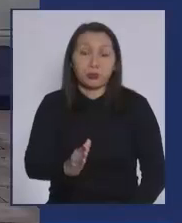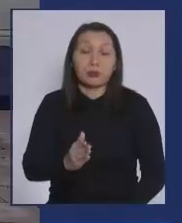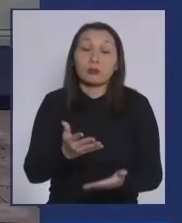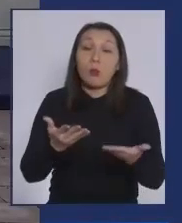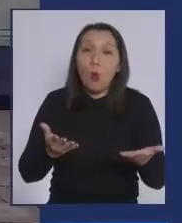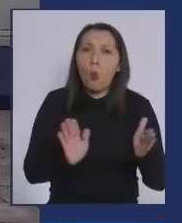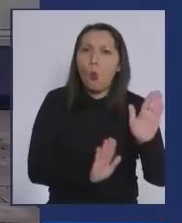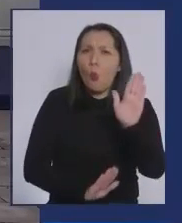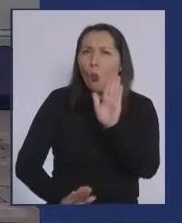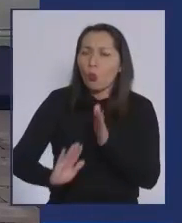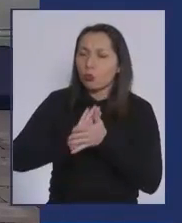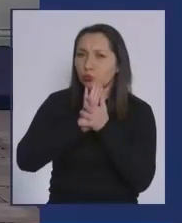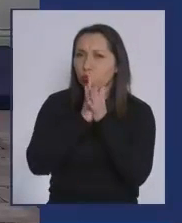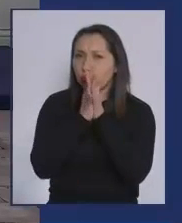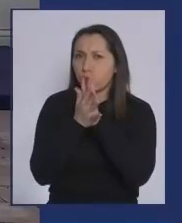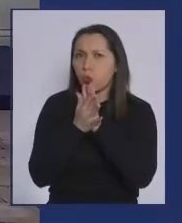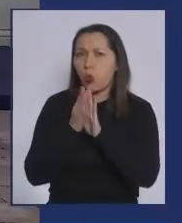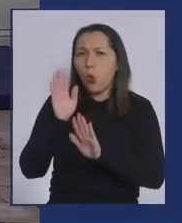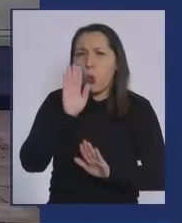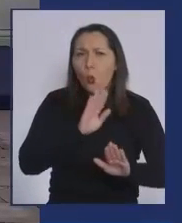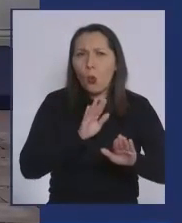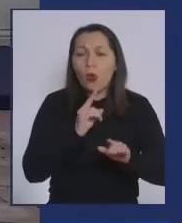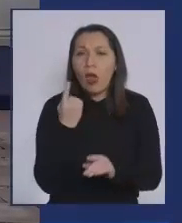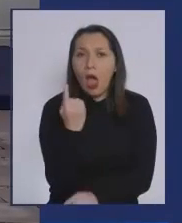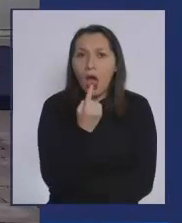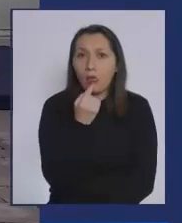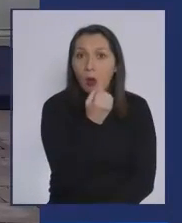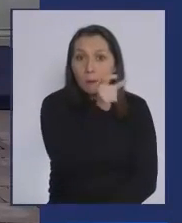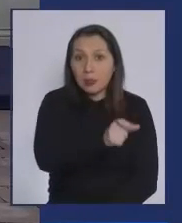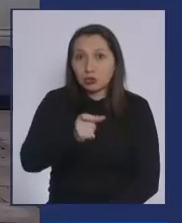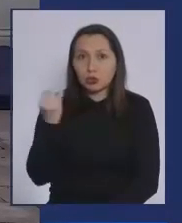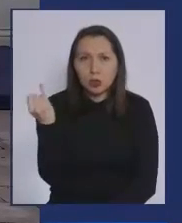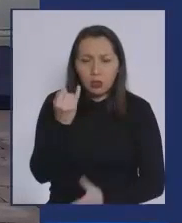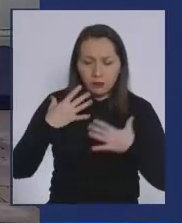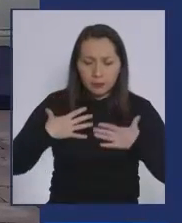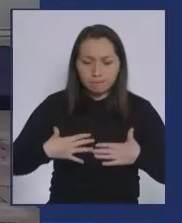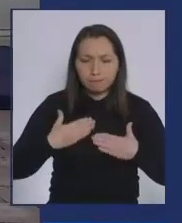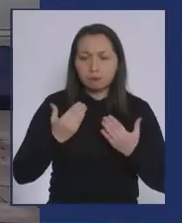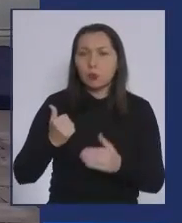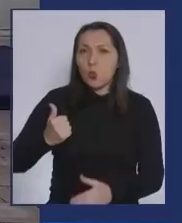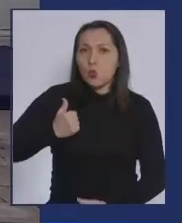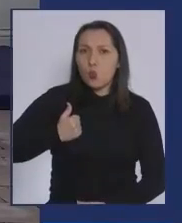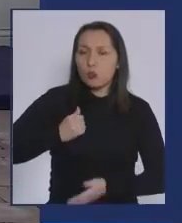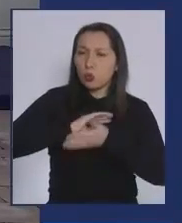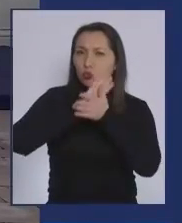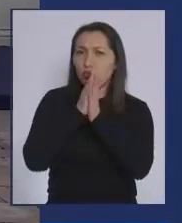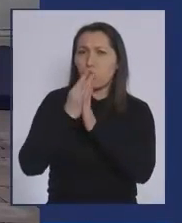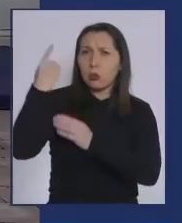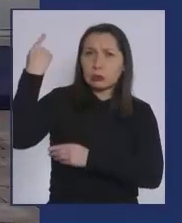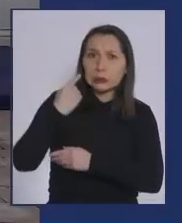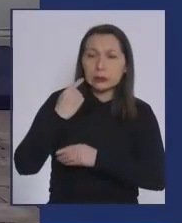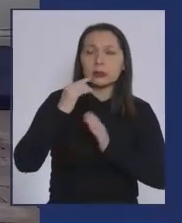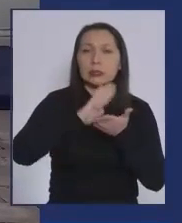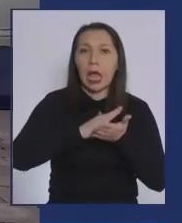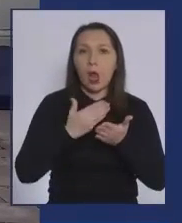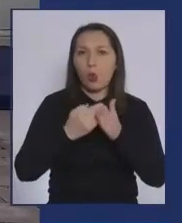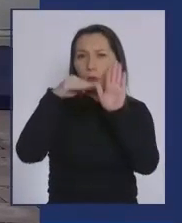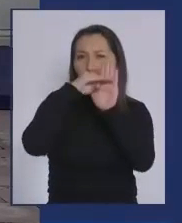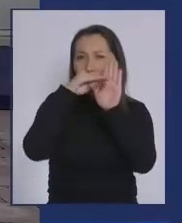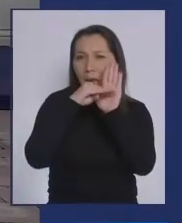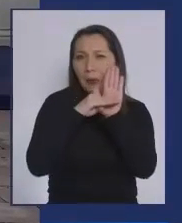tanto a mantener todas las precauciones individuales y cumplir con todas las instrucciones sanitarias